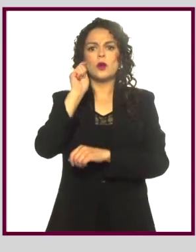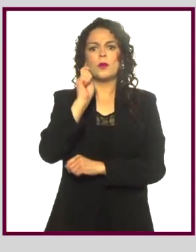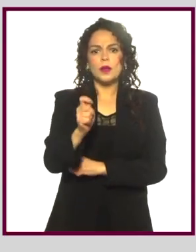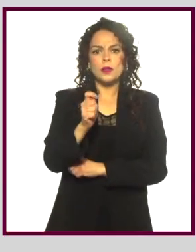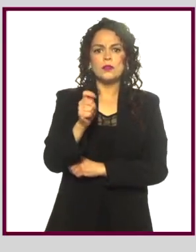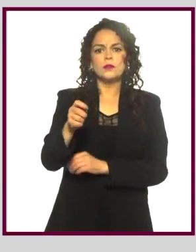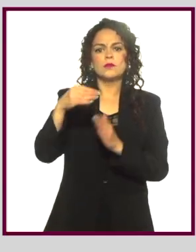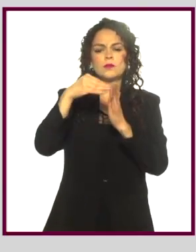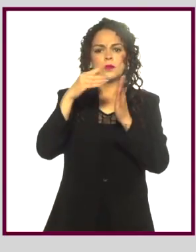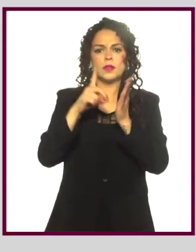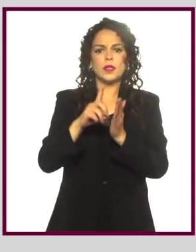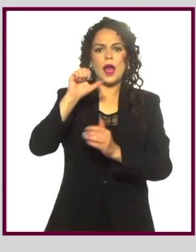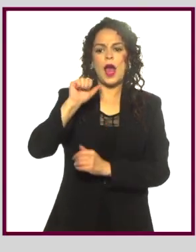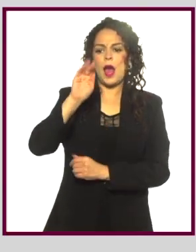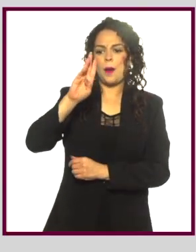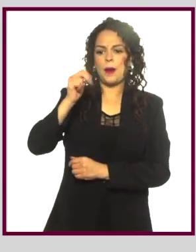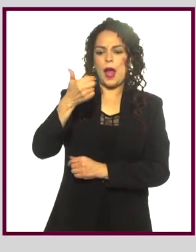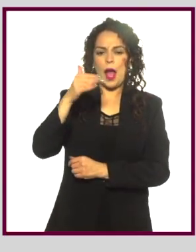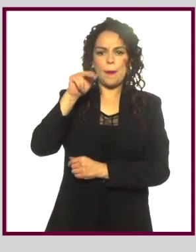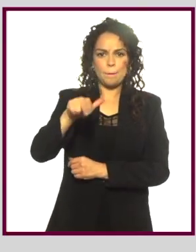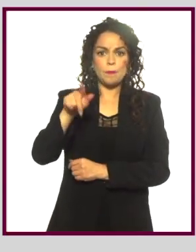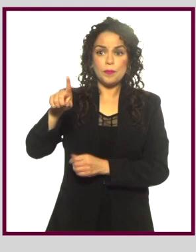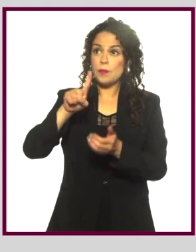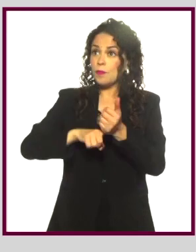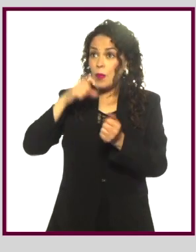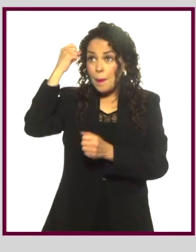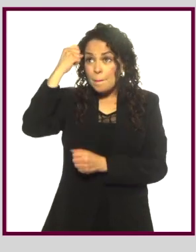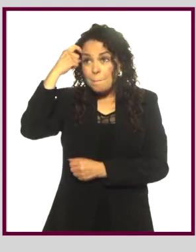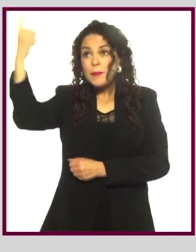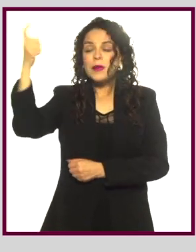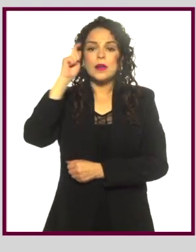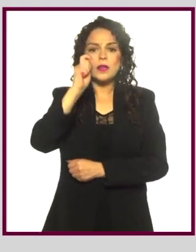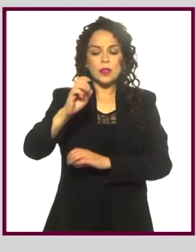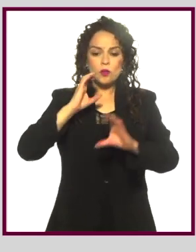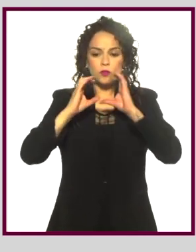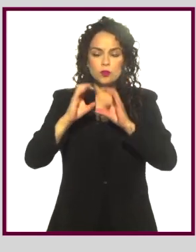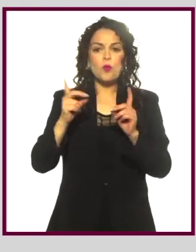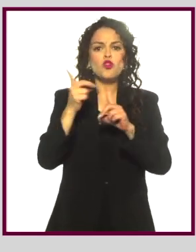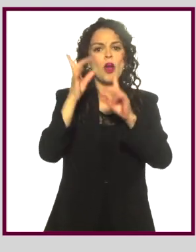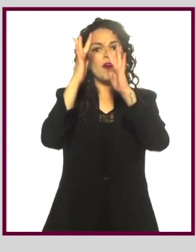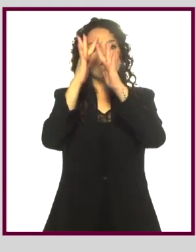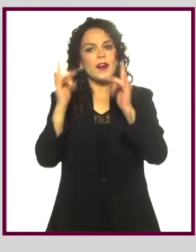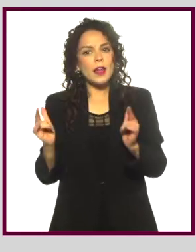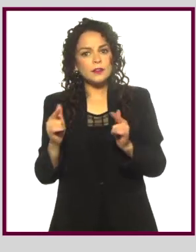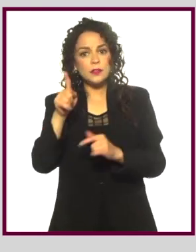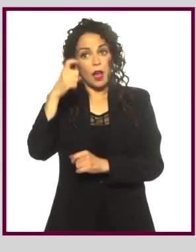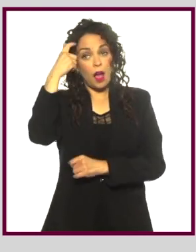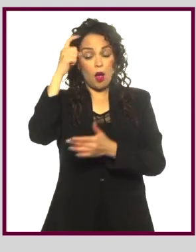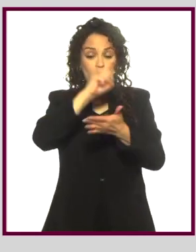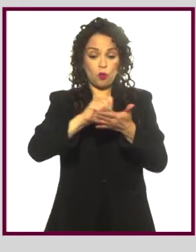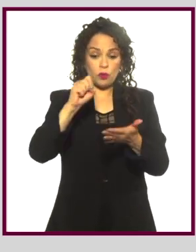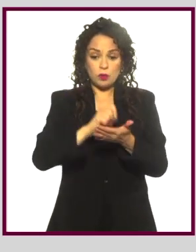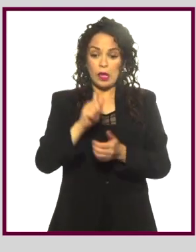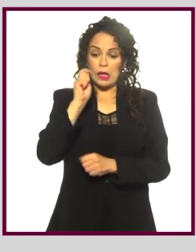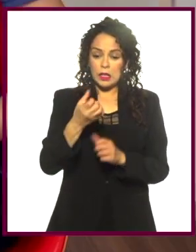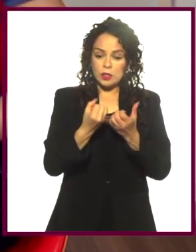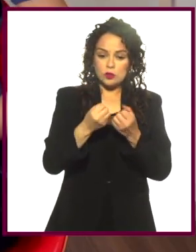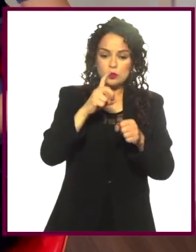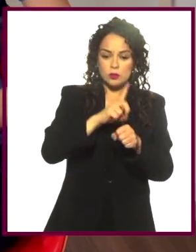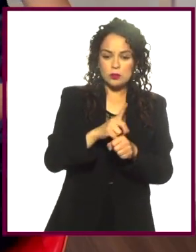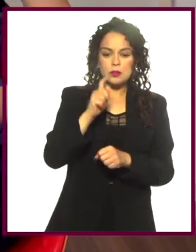Moles? Pionero en la investigación de la comunicación en Francia, autor de la sociodinámica de la